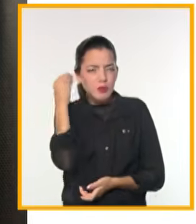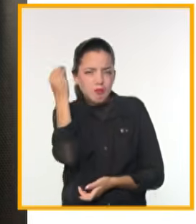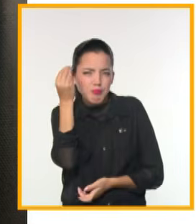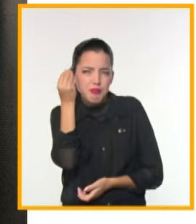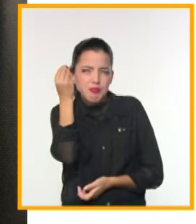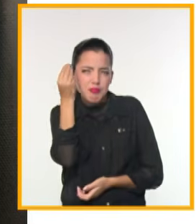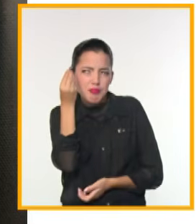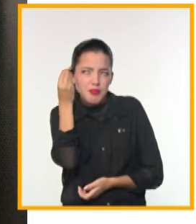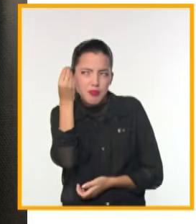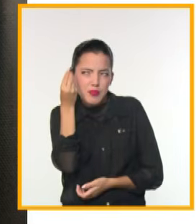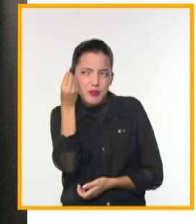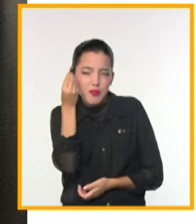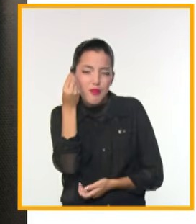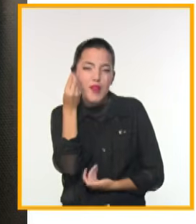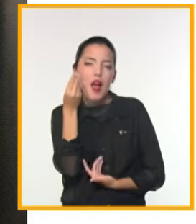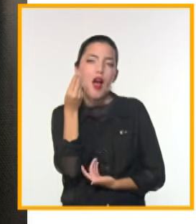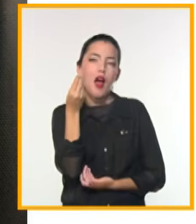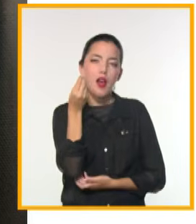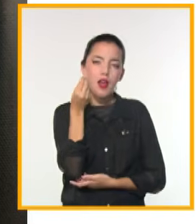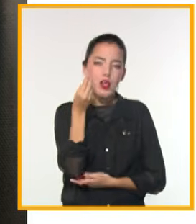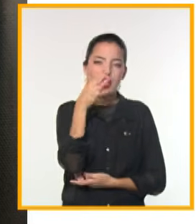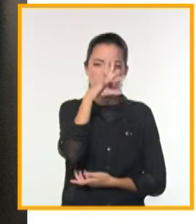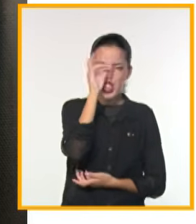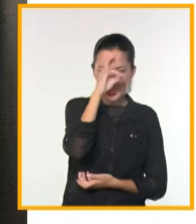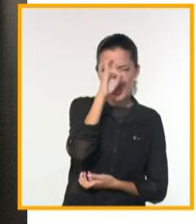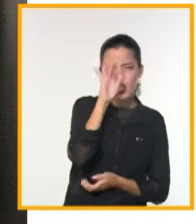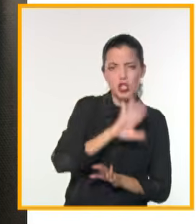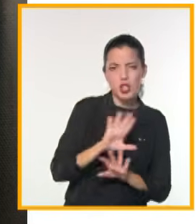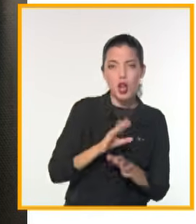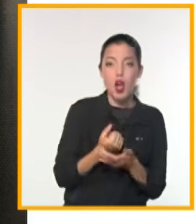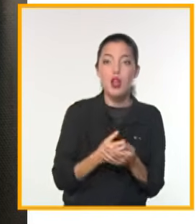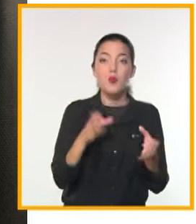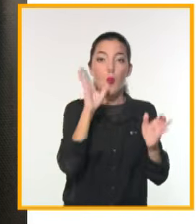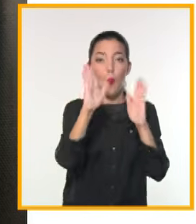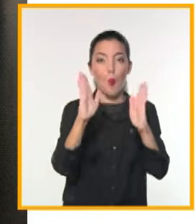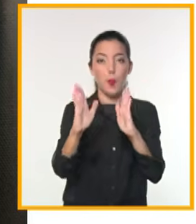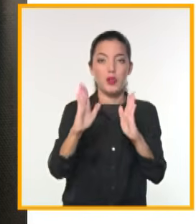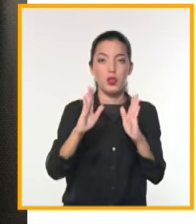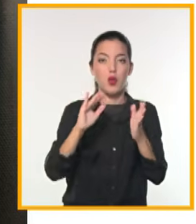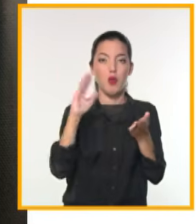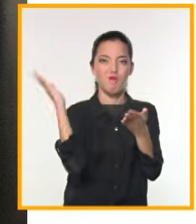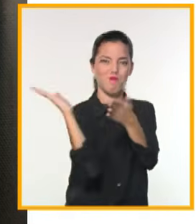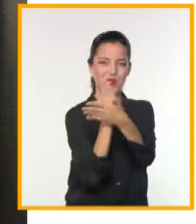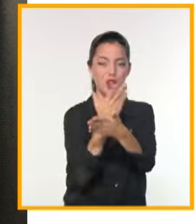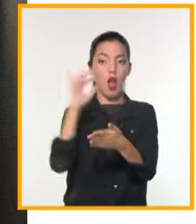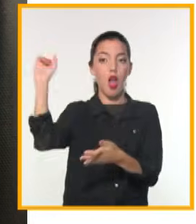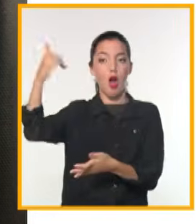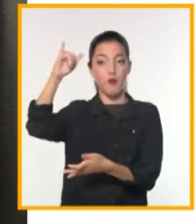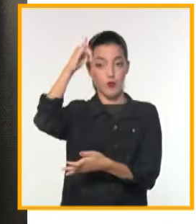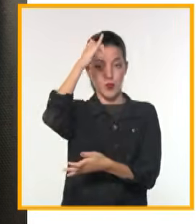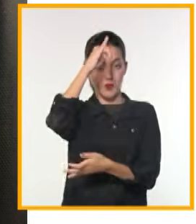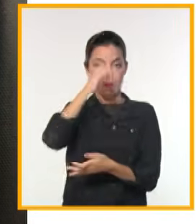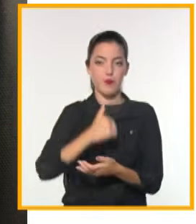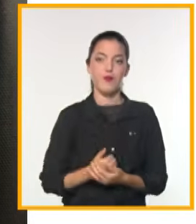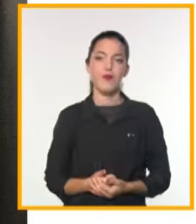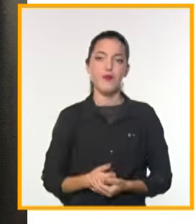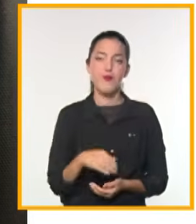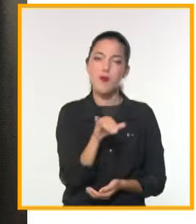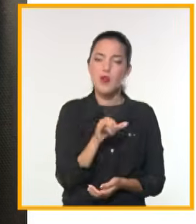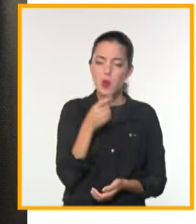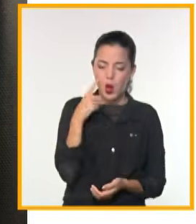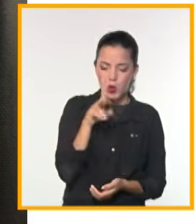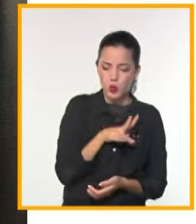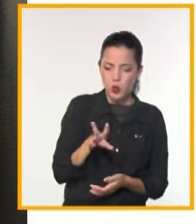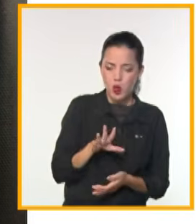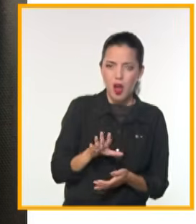aviación. Y fui, me presenté al jefe de la base y él me dijo, no, pero tú te vas a quedar alfabetizar, ¿tú estás loco? Digo, no, yo no estoy